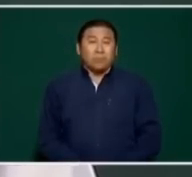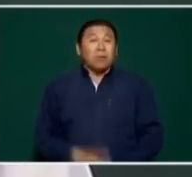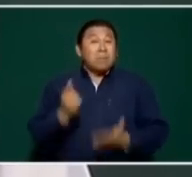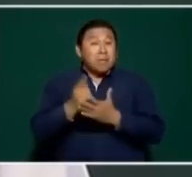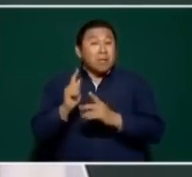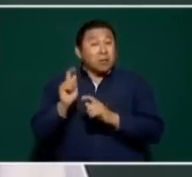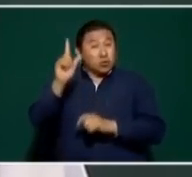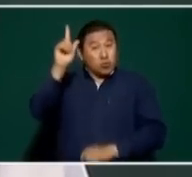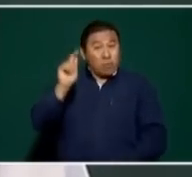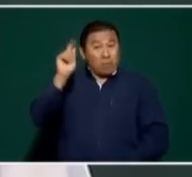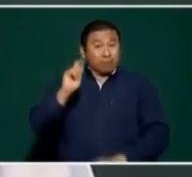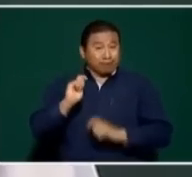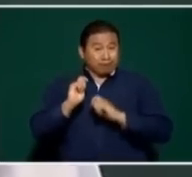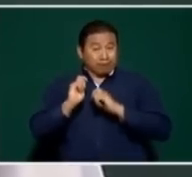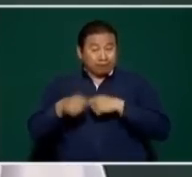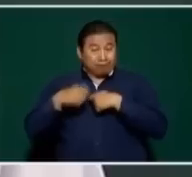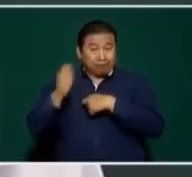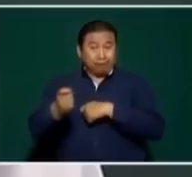pensión.